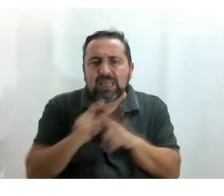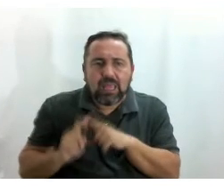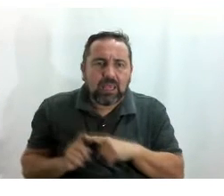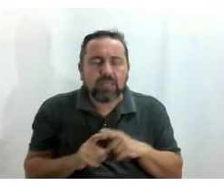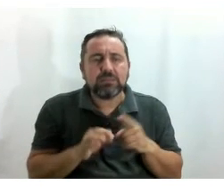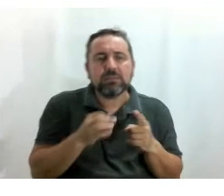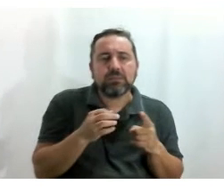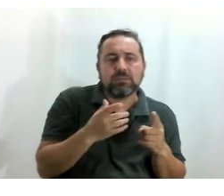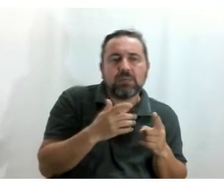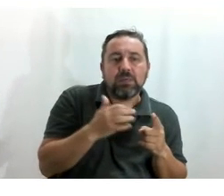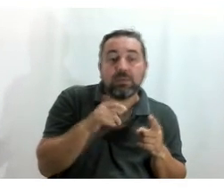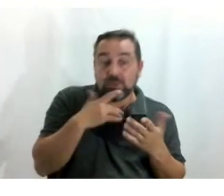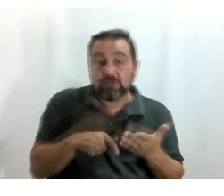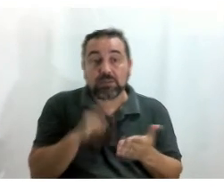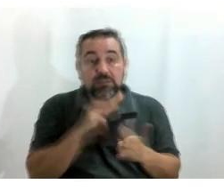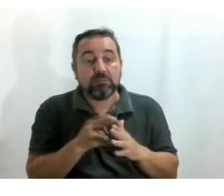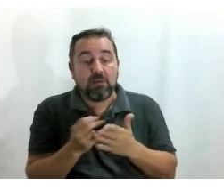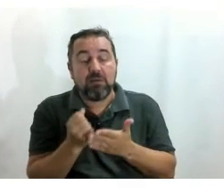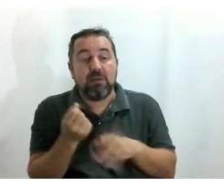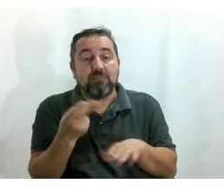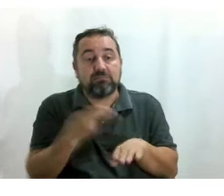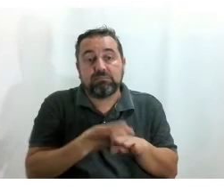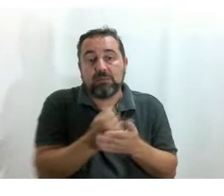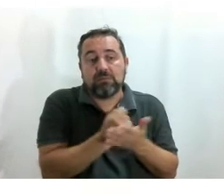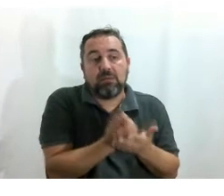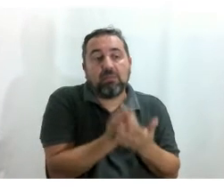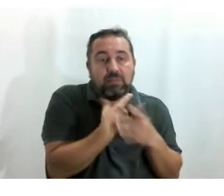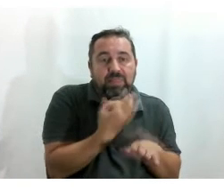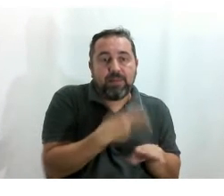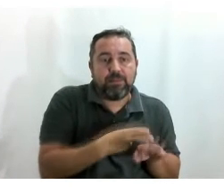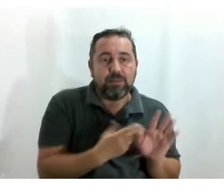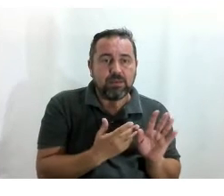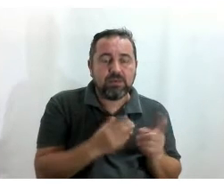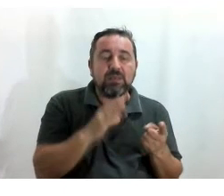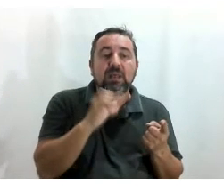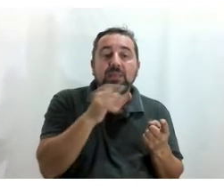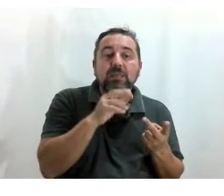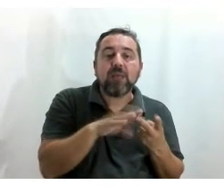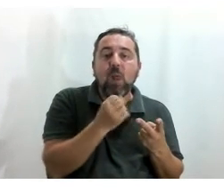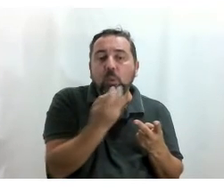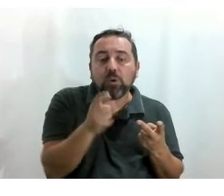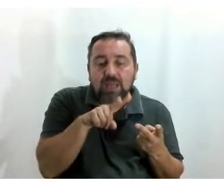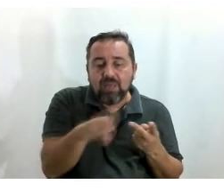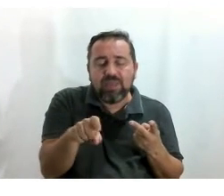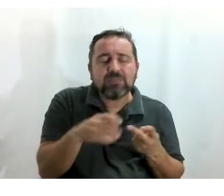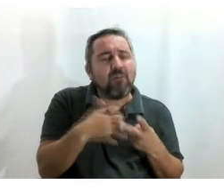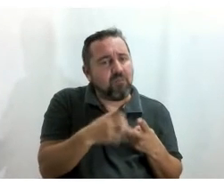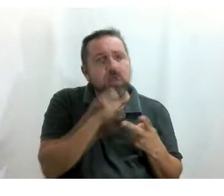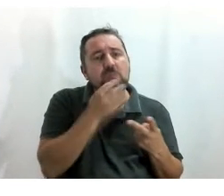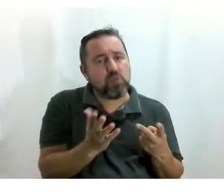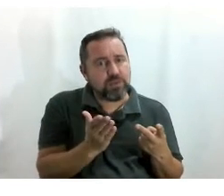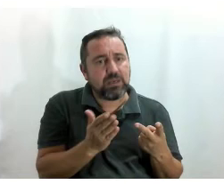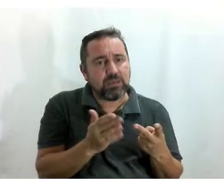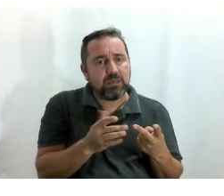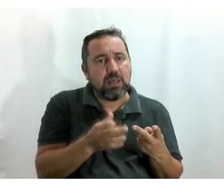el fármaco, en este caso, hay que tomarlo, porque además el cisplatino funciona muy bien en ciertos tipos de cáncer y es el